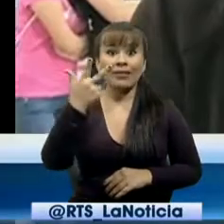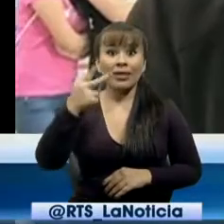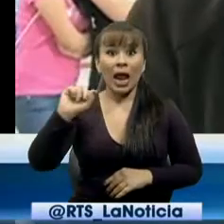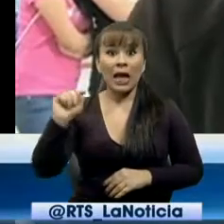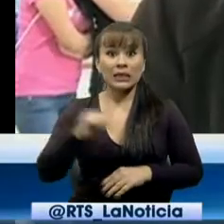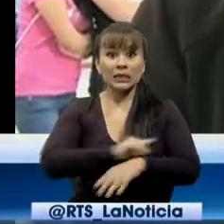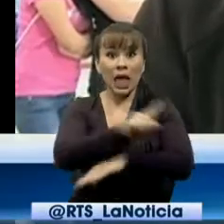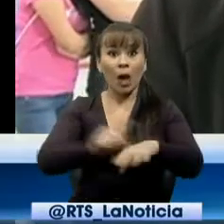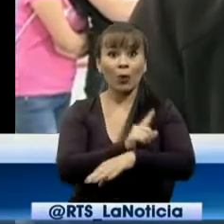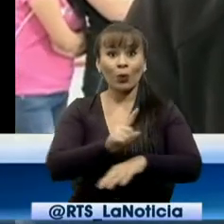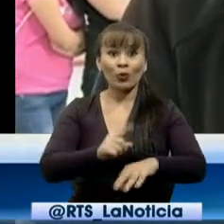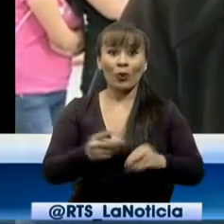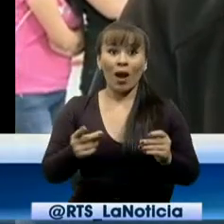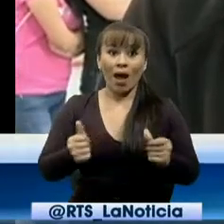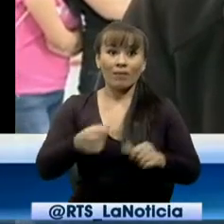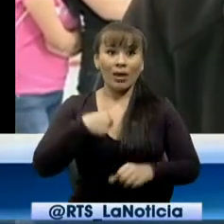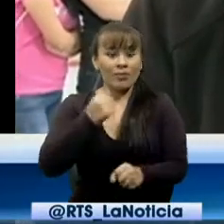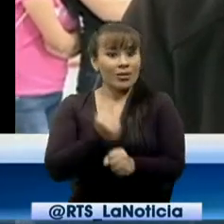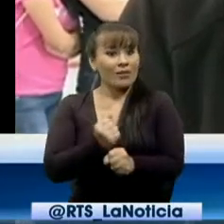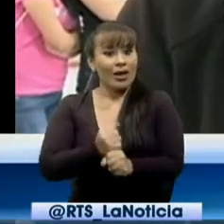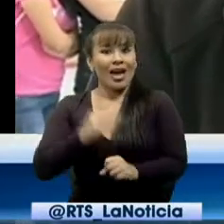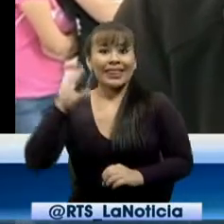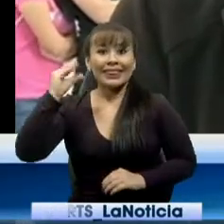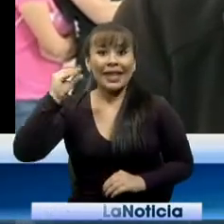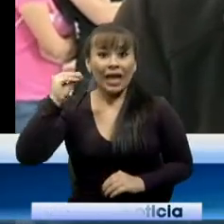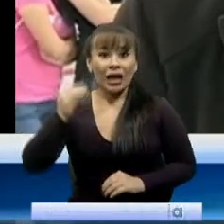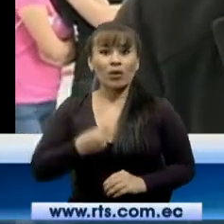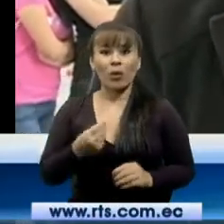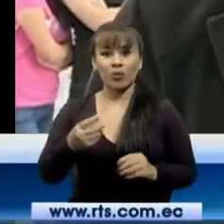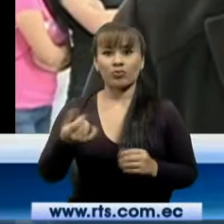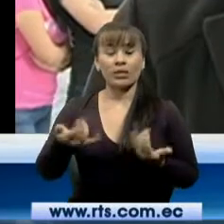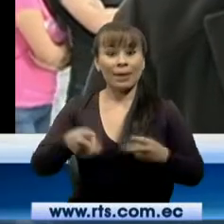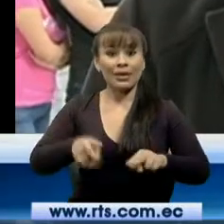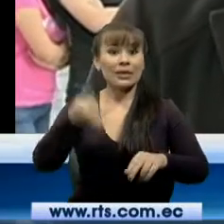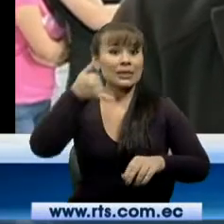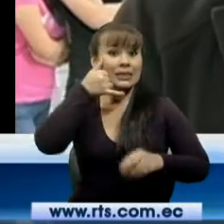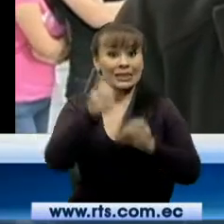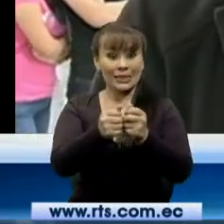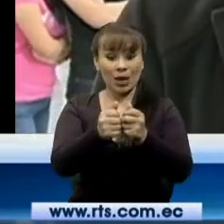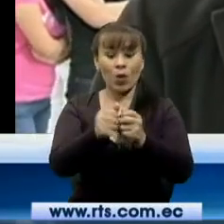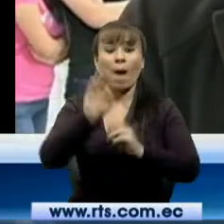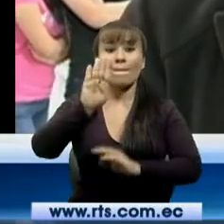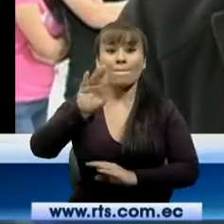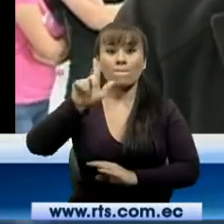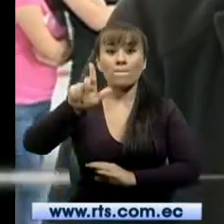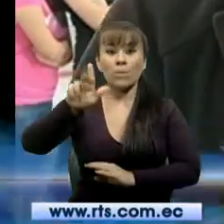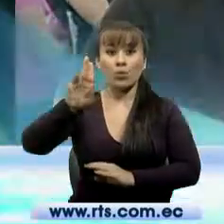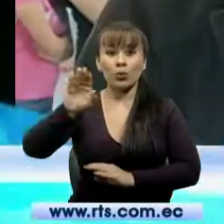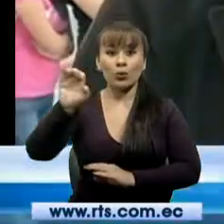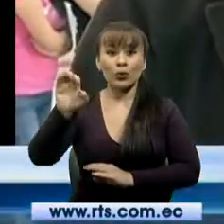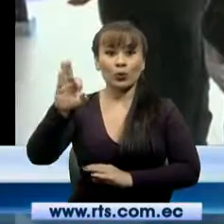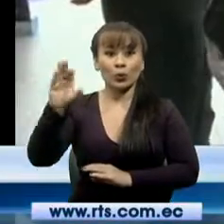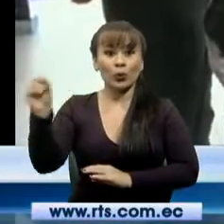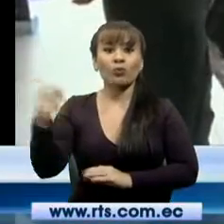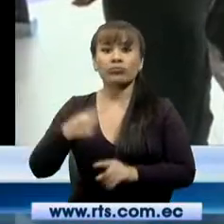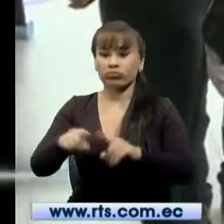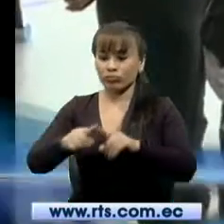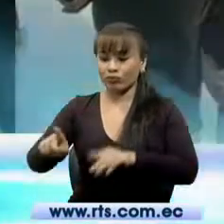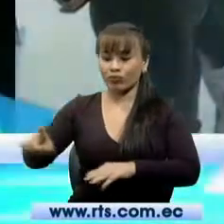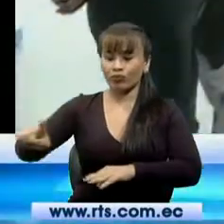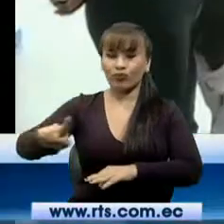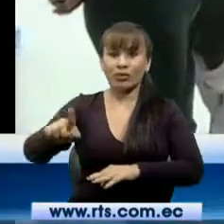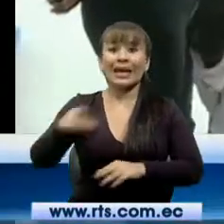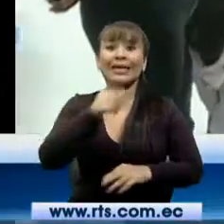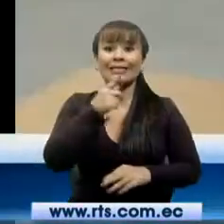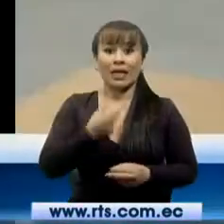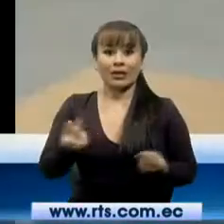mejores. Estamos trabajando con Admegas, conexión Bluetooth con celular y tenemos sensores para detectar la línea. Hay quienes también